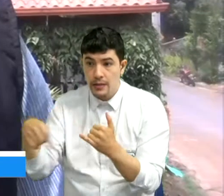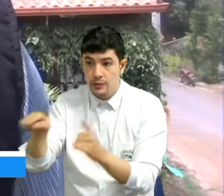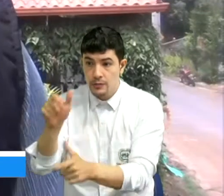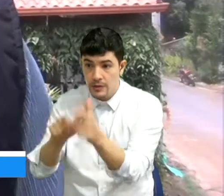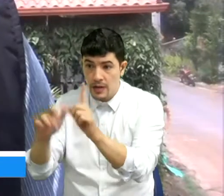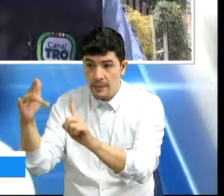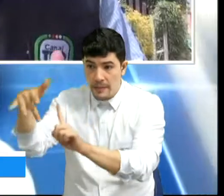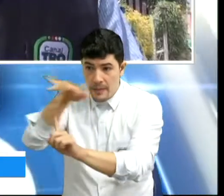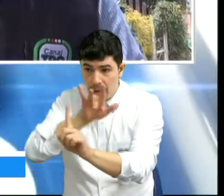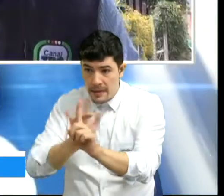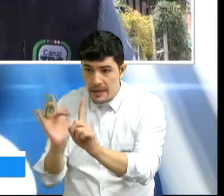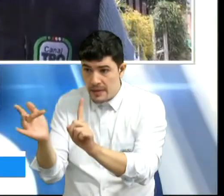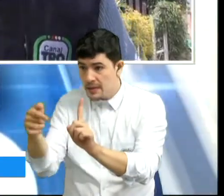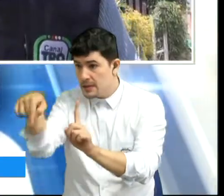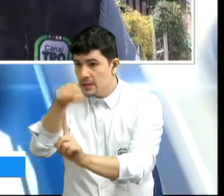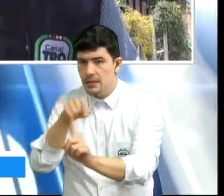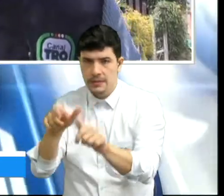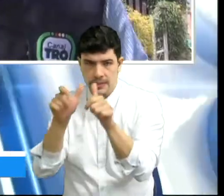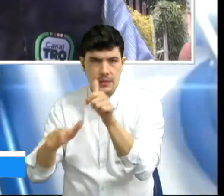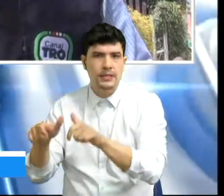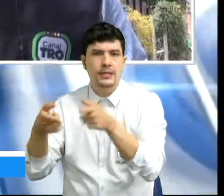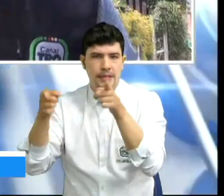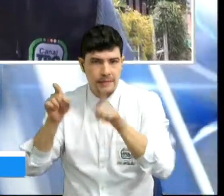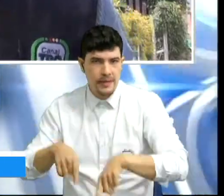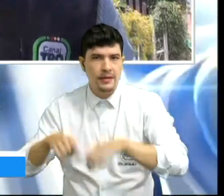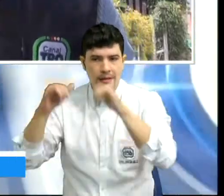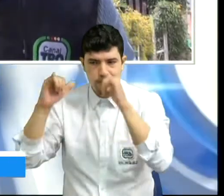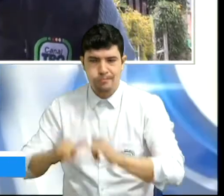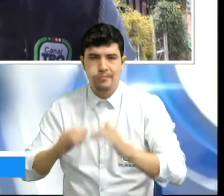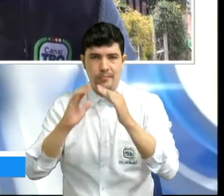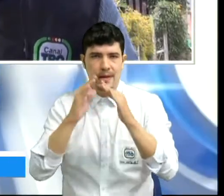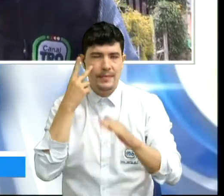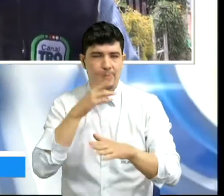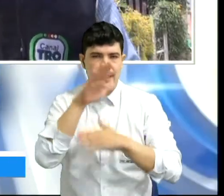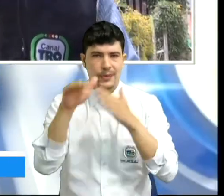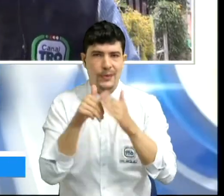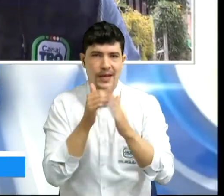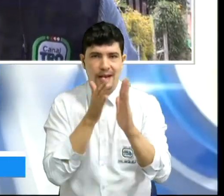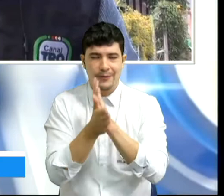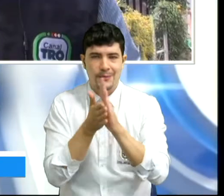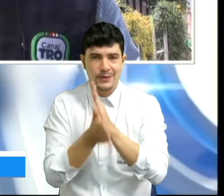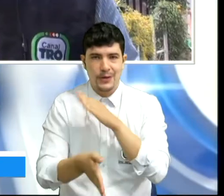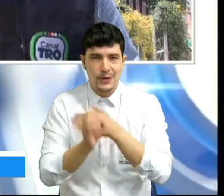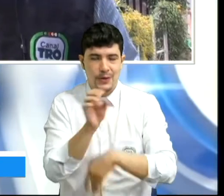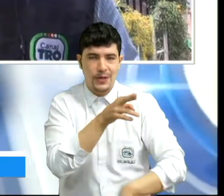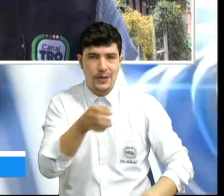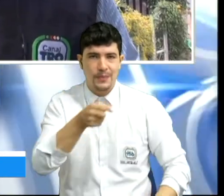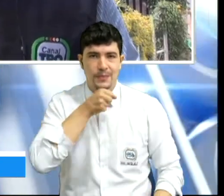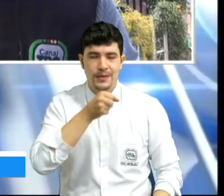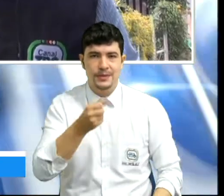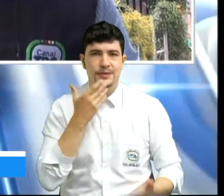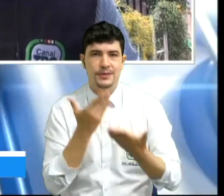personas que pudo tener contacto directo esta información de chinácota para oriente noticias estamos informando